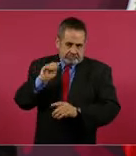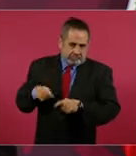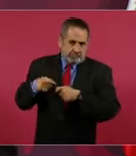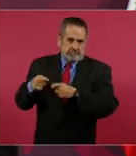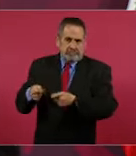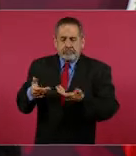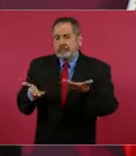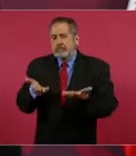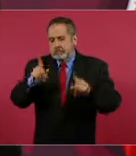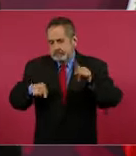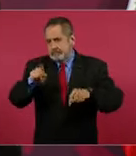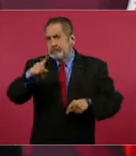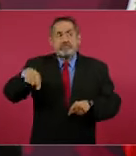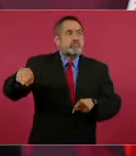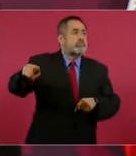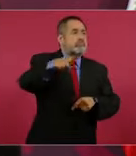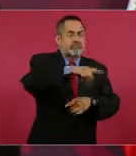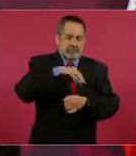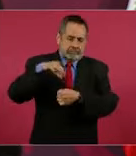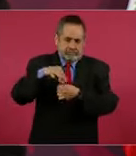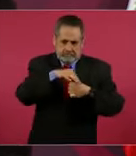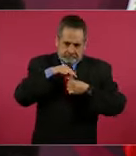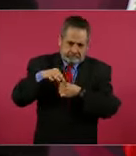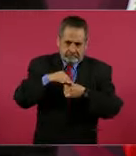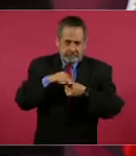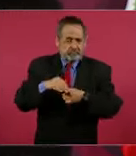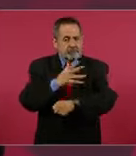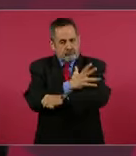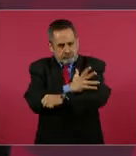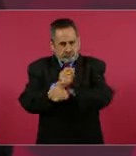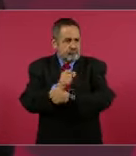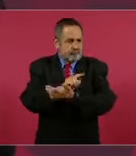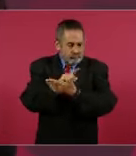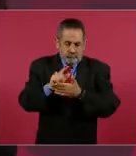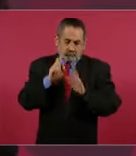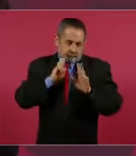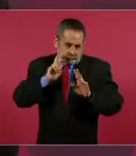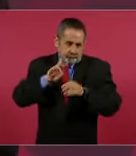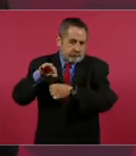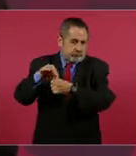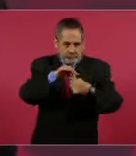aunque va a depender del pueblo, en elecciones limpias, libres,